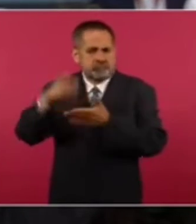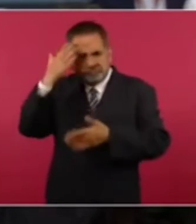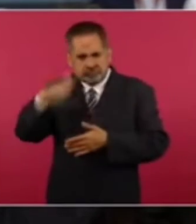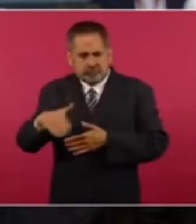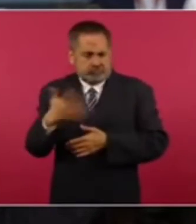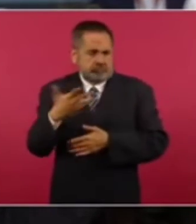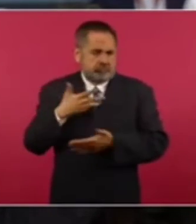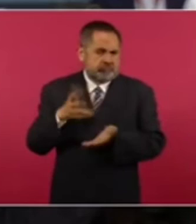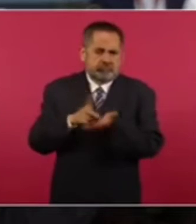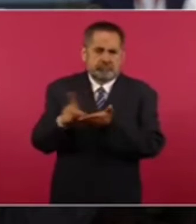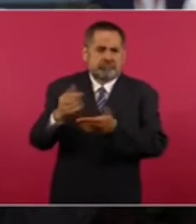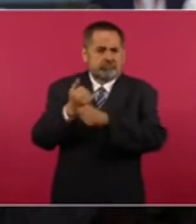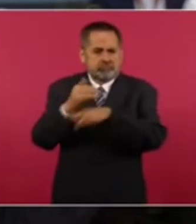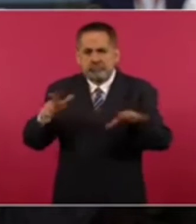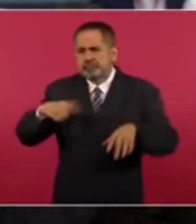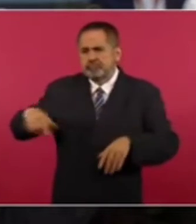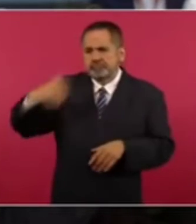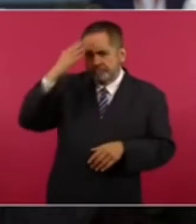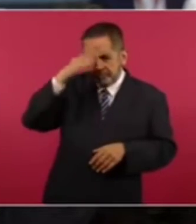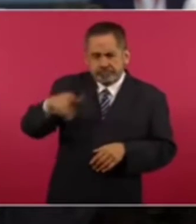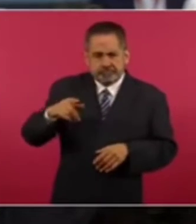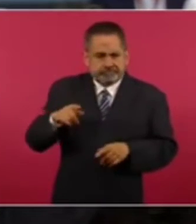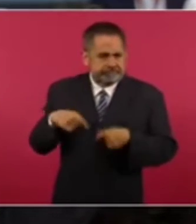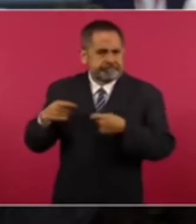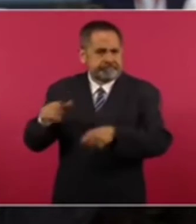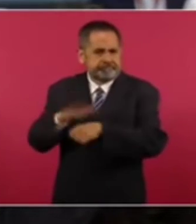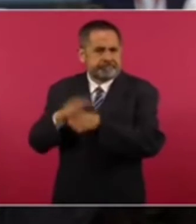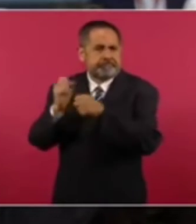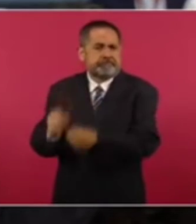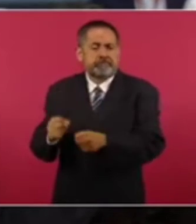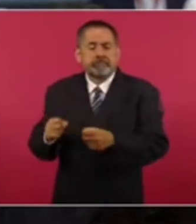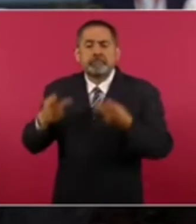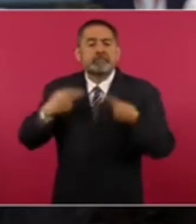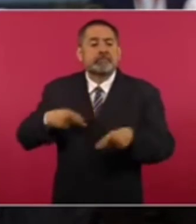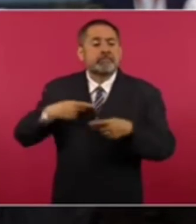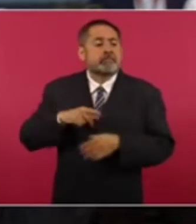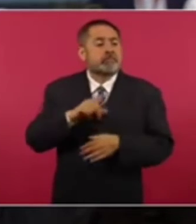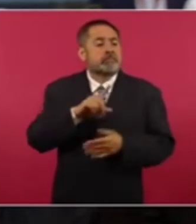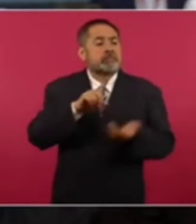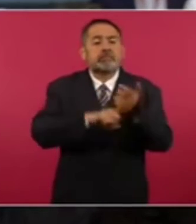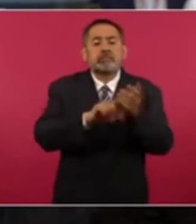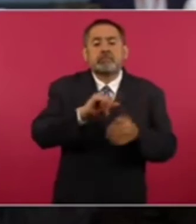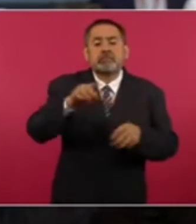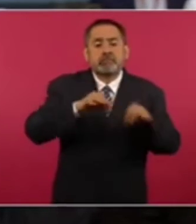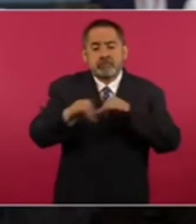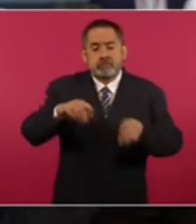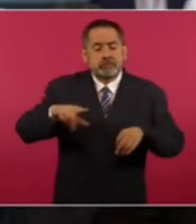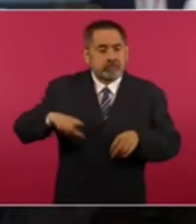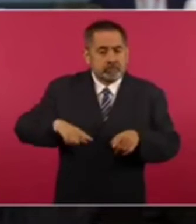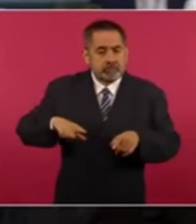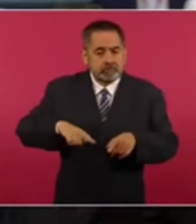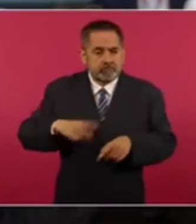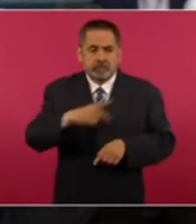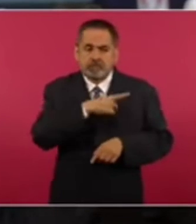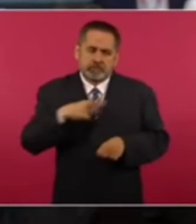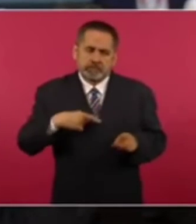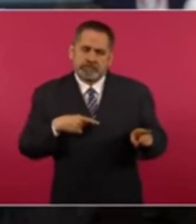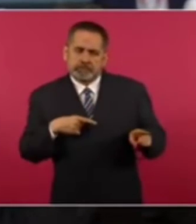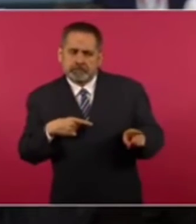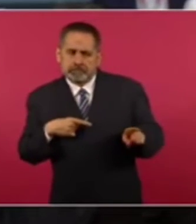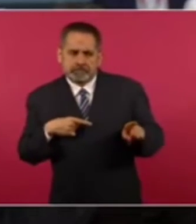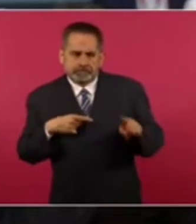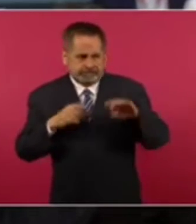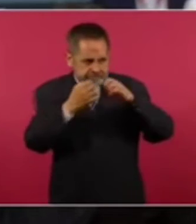a la información, el derecho humano a saber, garantiza que los servidores públicos estén o tengan mayor tolerancia